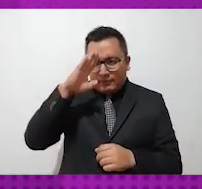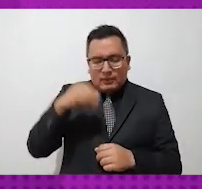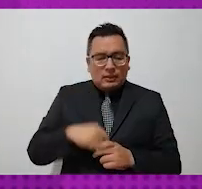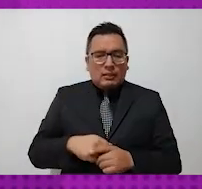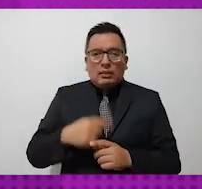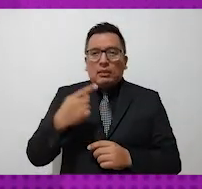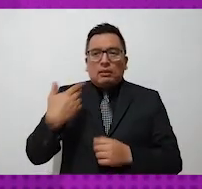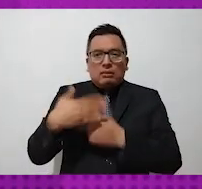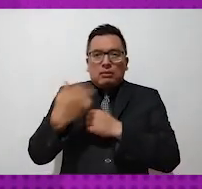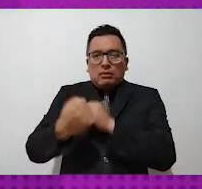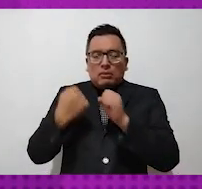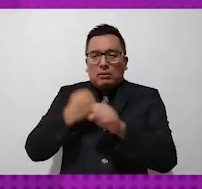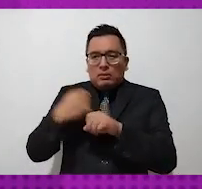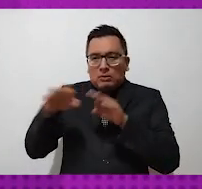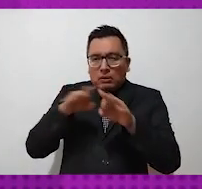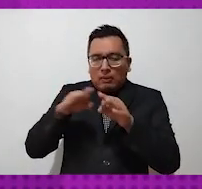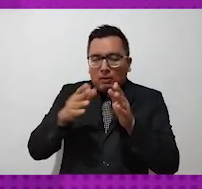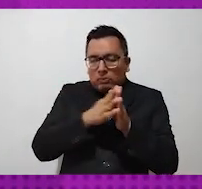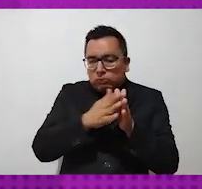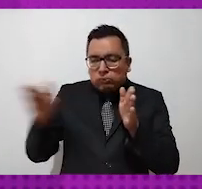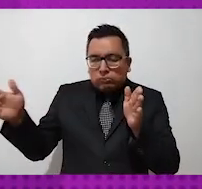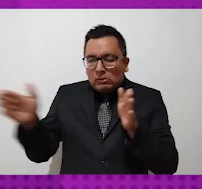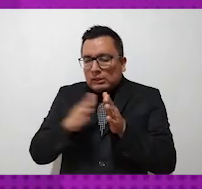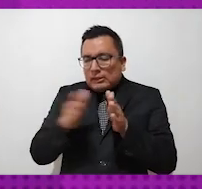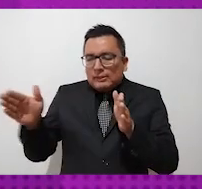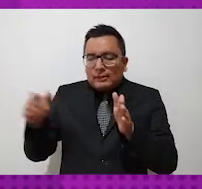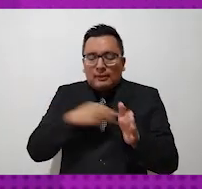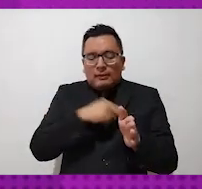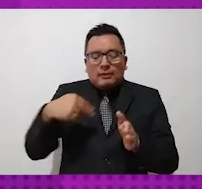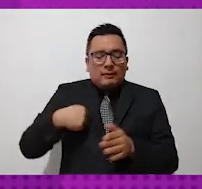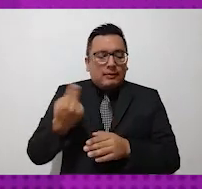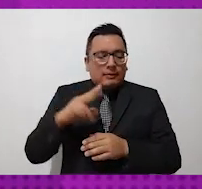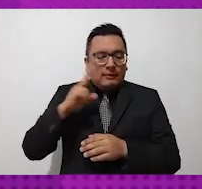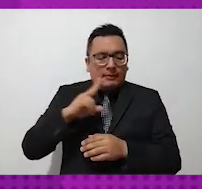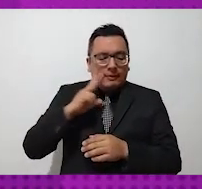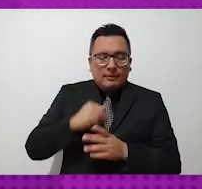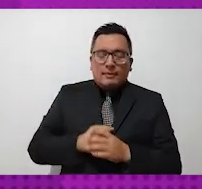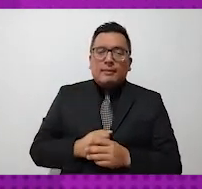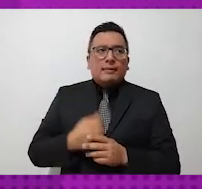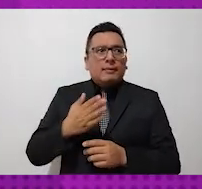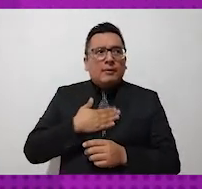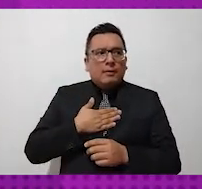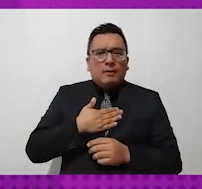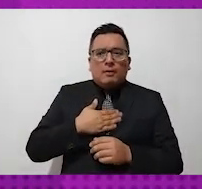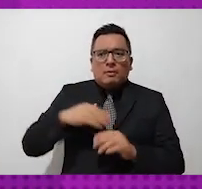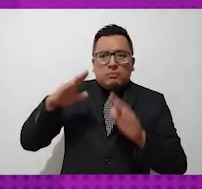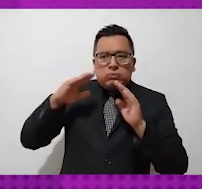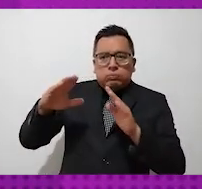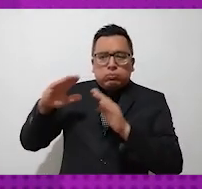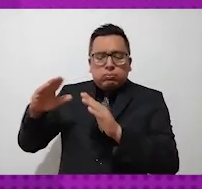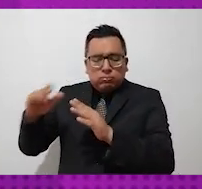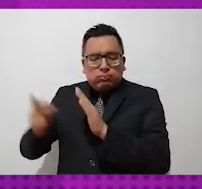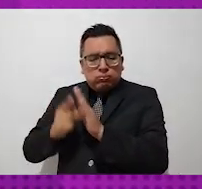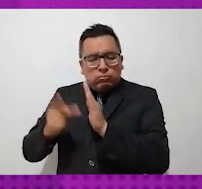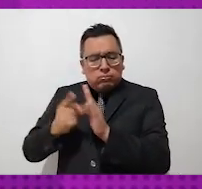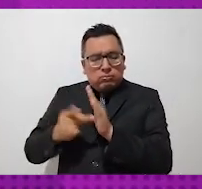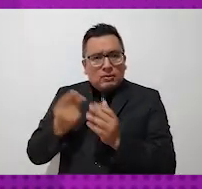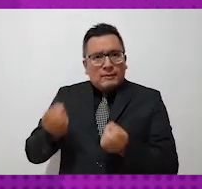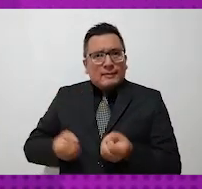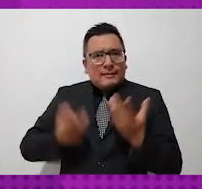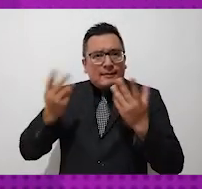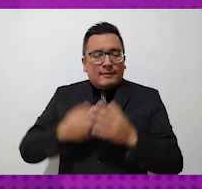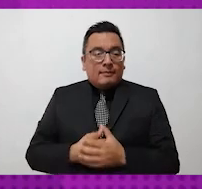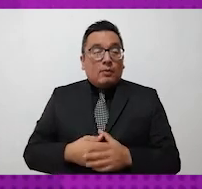que integrar todas las capacitaciones que tenemos pensadas llevar a cabo. Sin embargo, si hay alguna